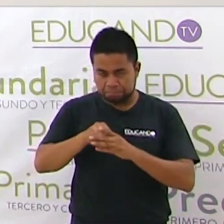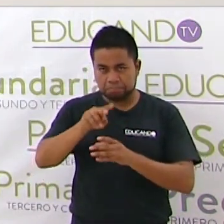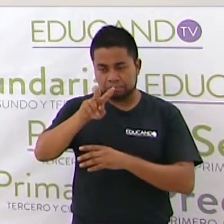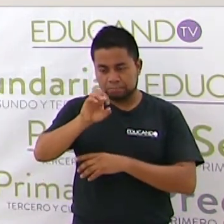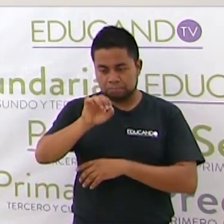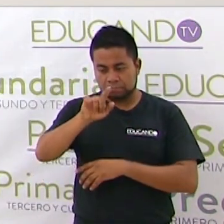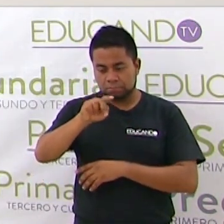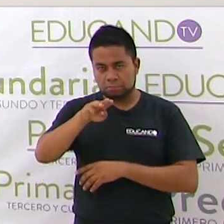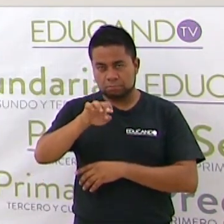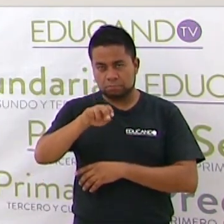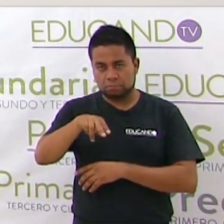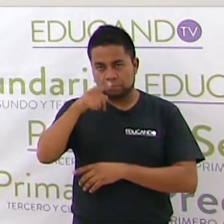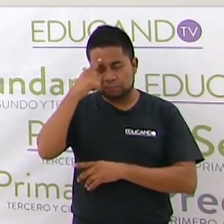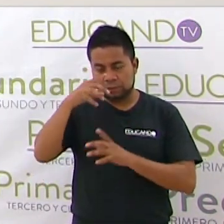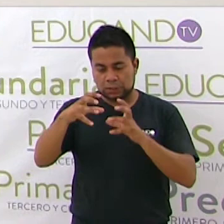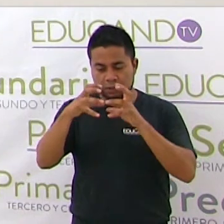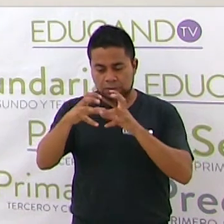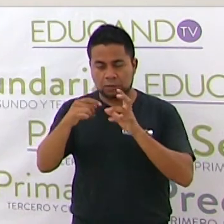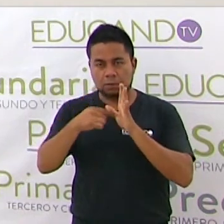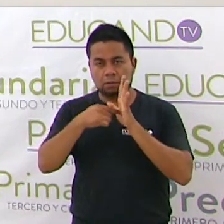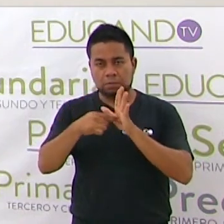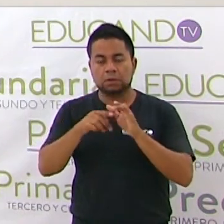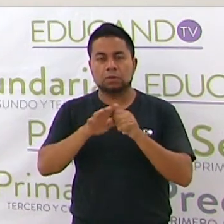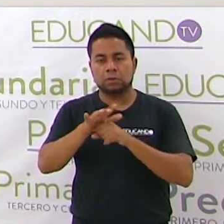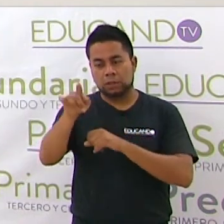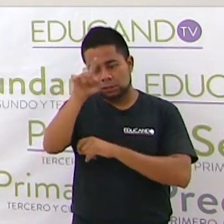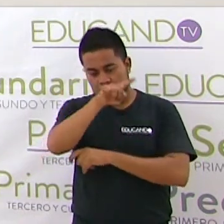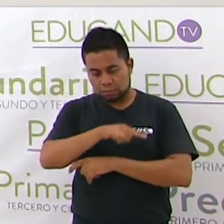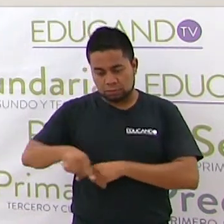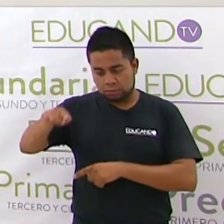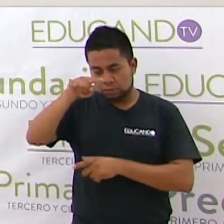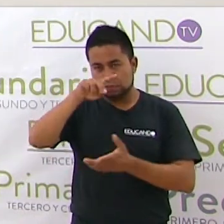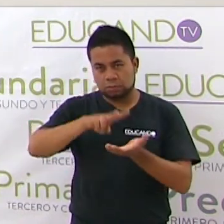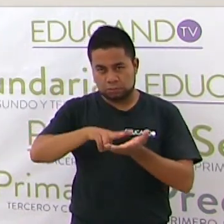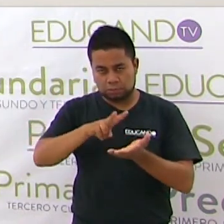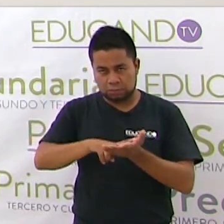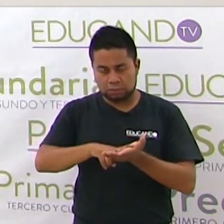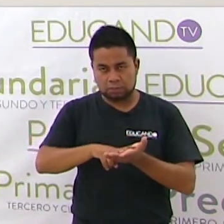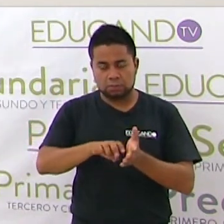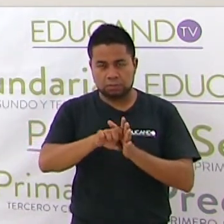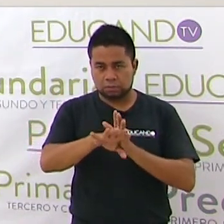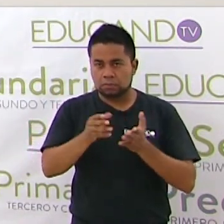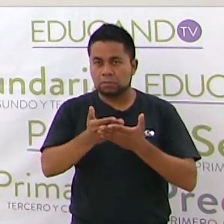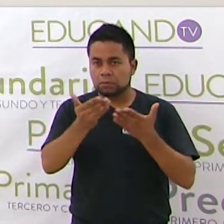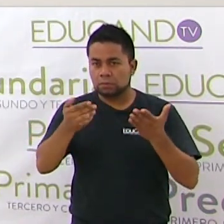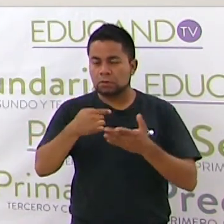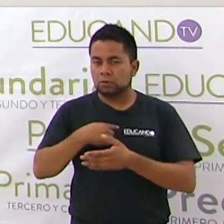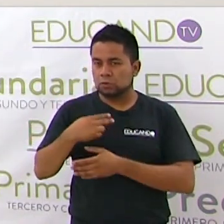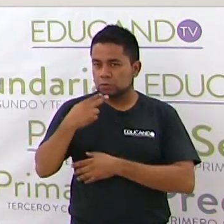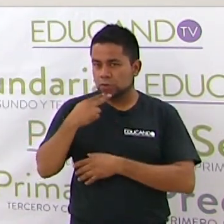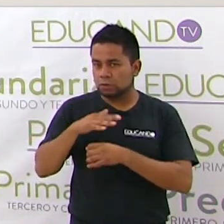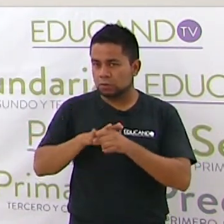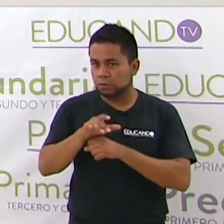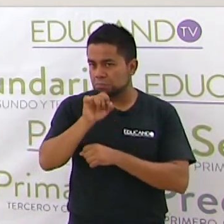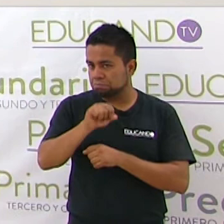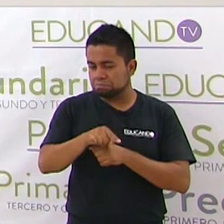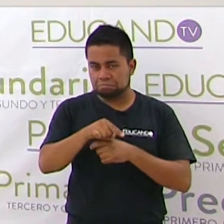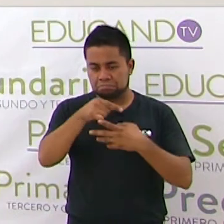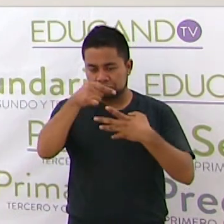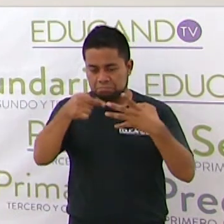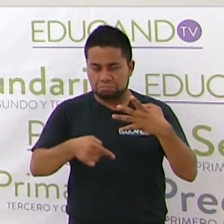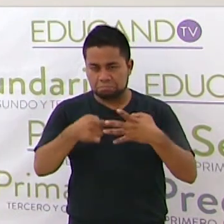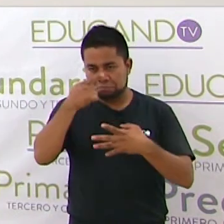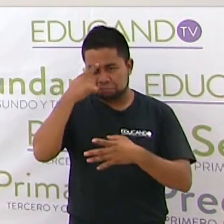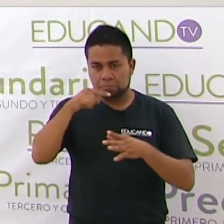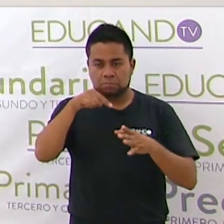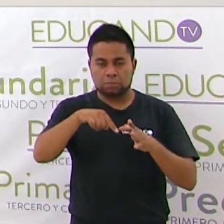corresponde a esta esfera que te presenté, conociendo su circunferencia. Ahora, ya voy a utilizar estos mismos datos para,